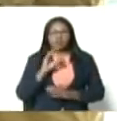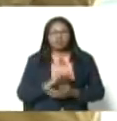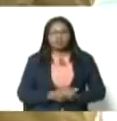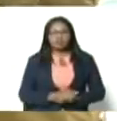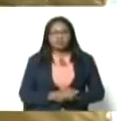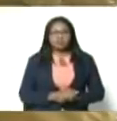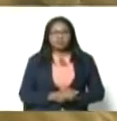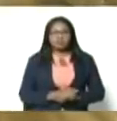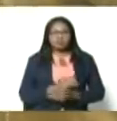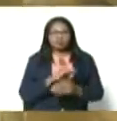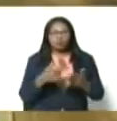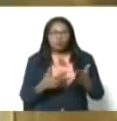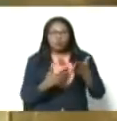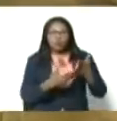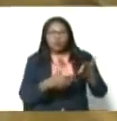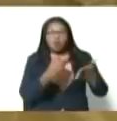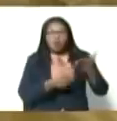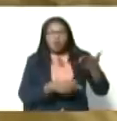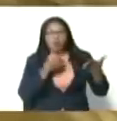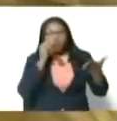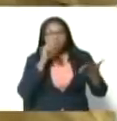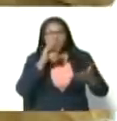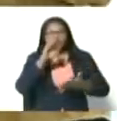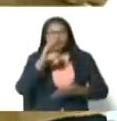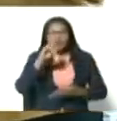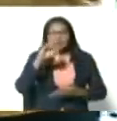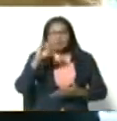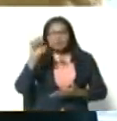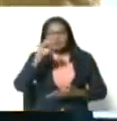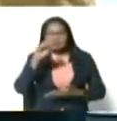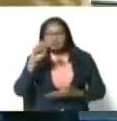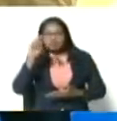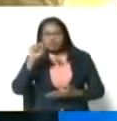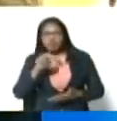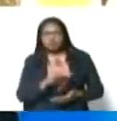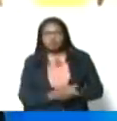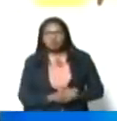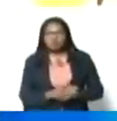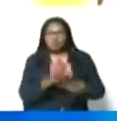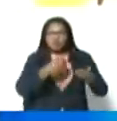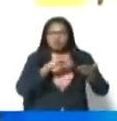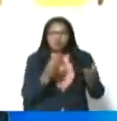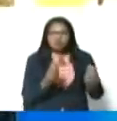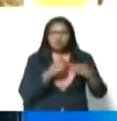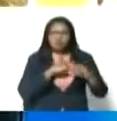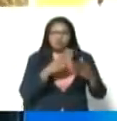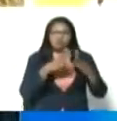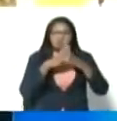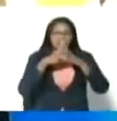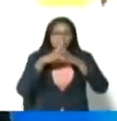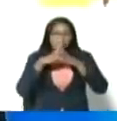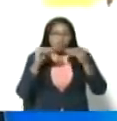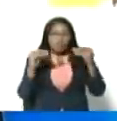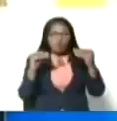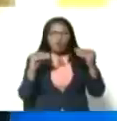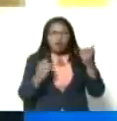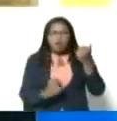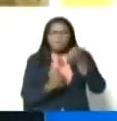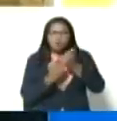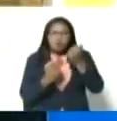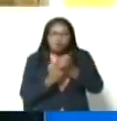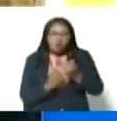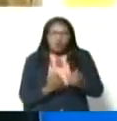Ya le vamos a dar la palabra a Edinson, pero entonces nos venimos. Contrato colectivo, Edinson, compañeros, todos. Se sustenta en el